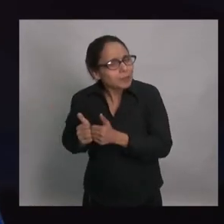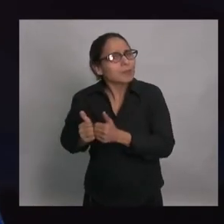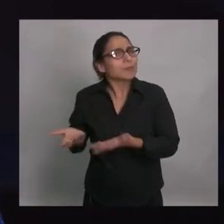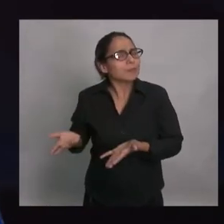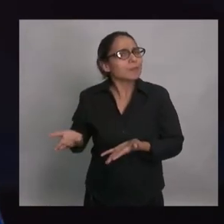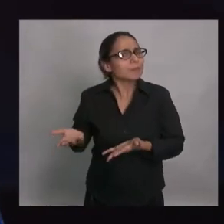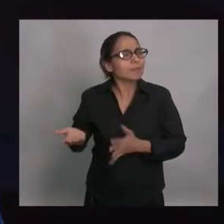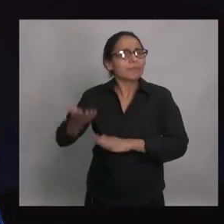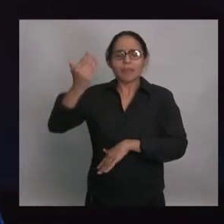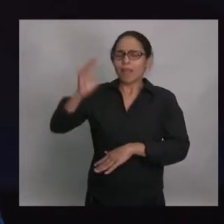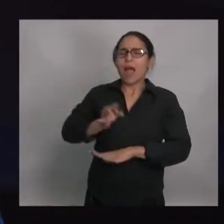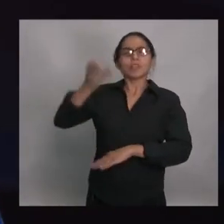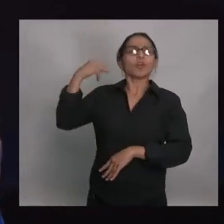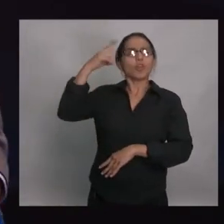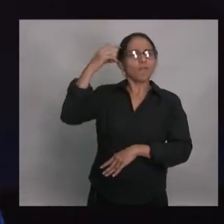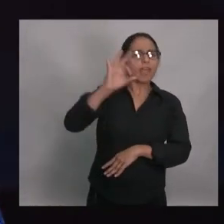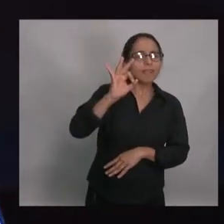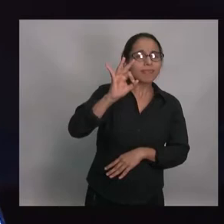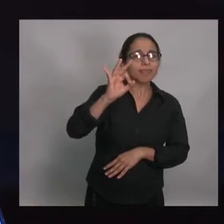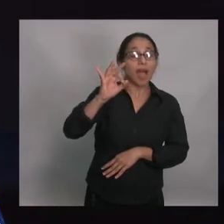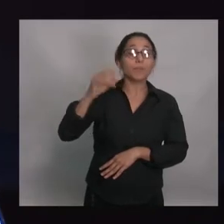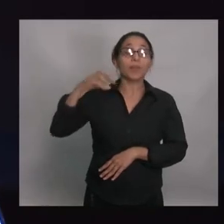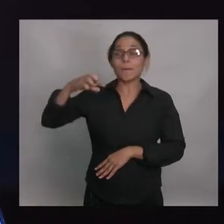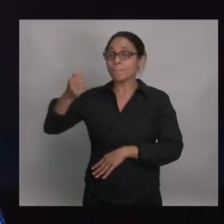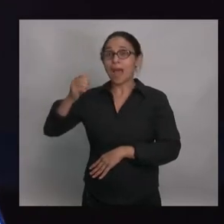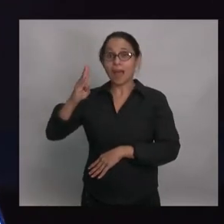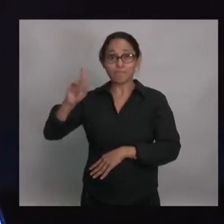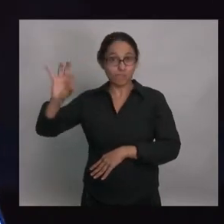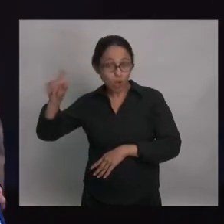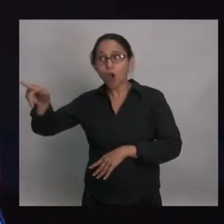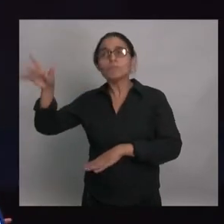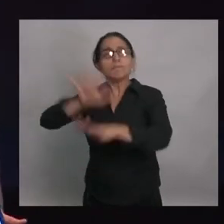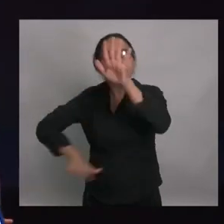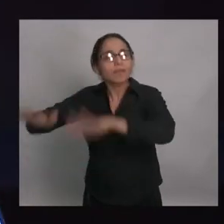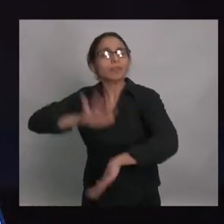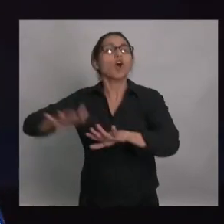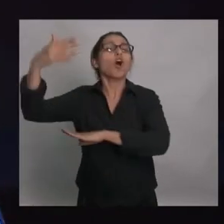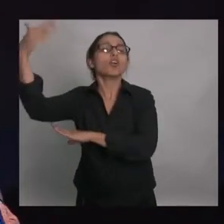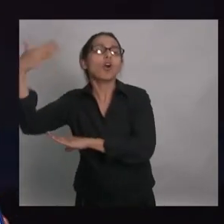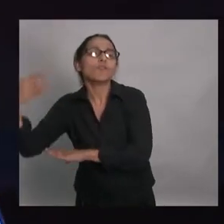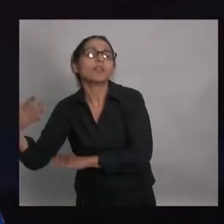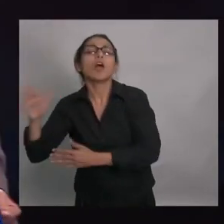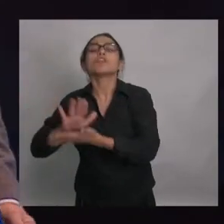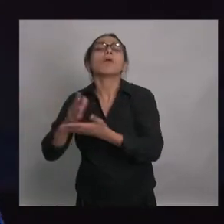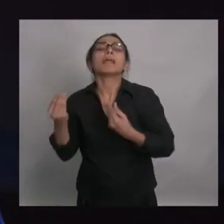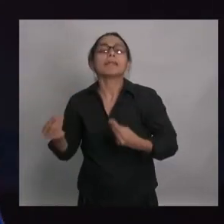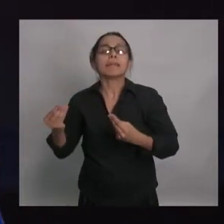en los años 90 pablo organizó dos conferencias sobre el posneoliberalismo